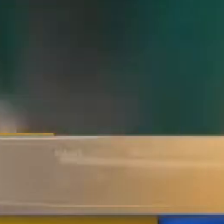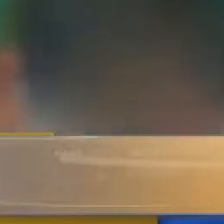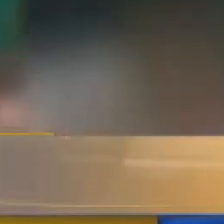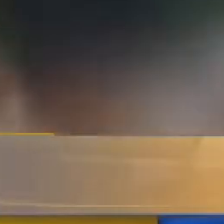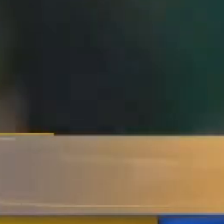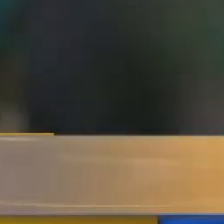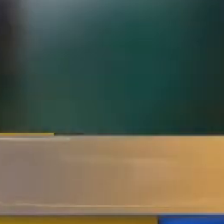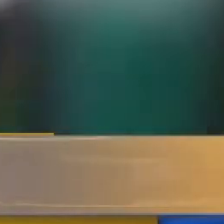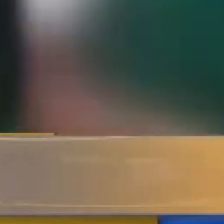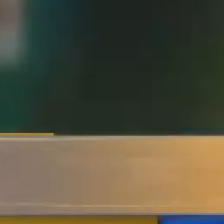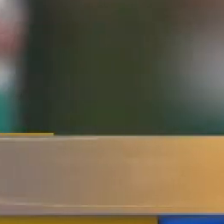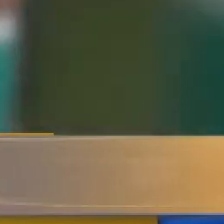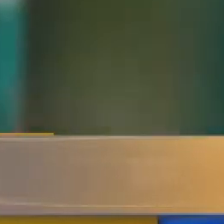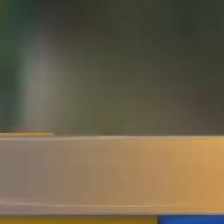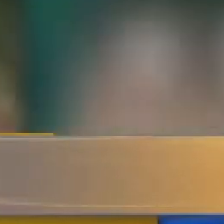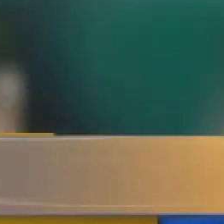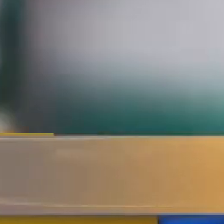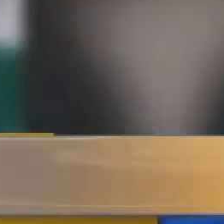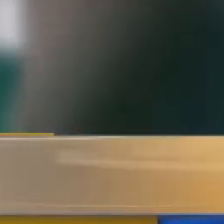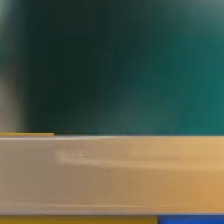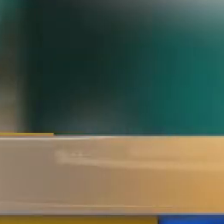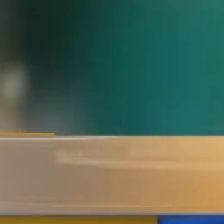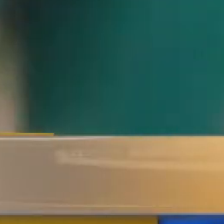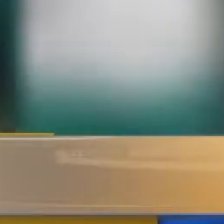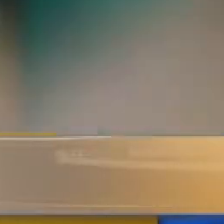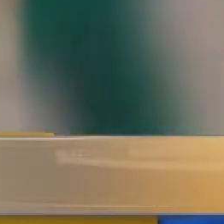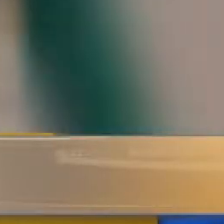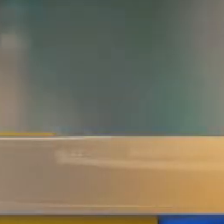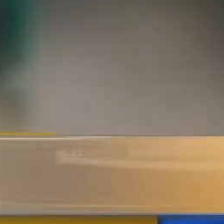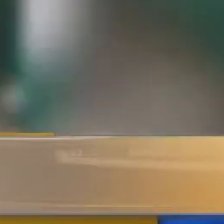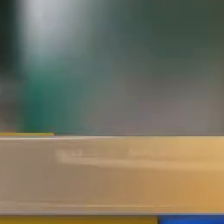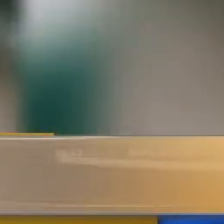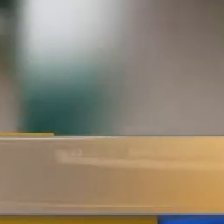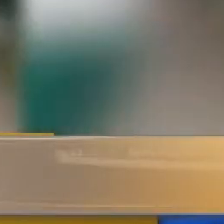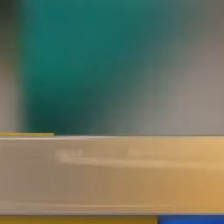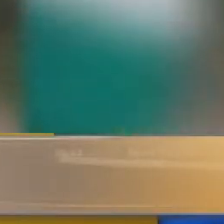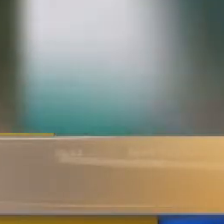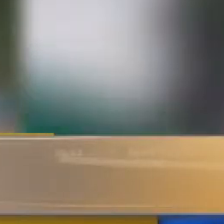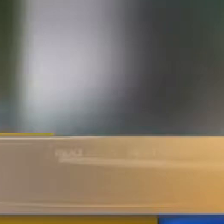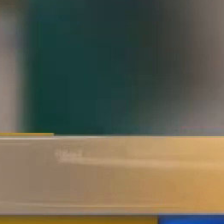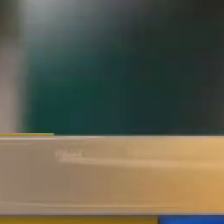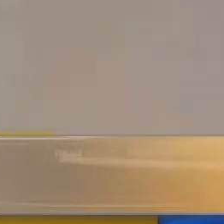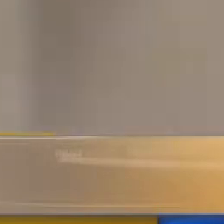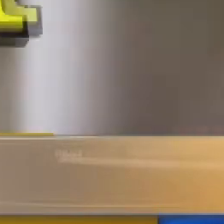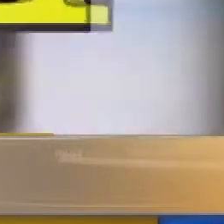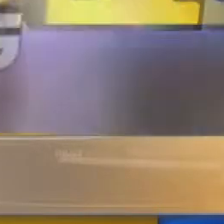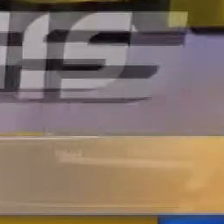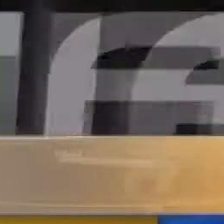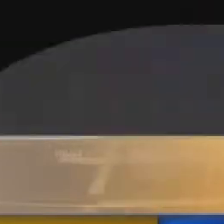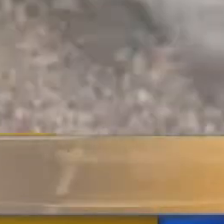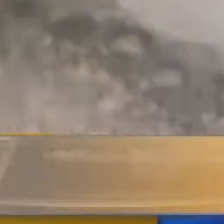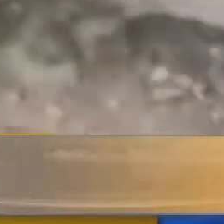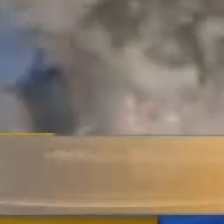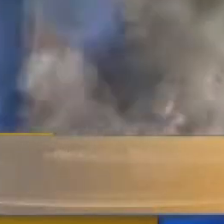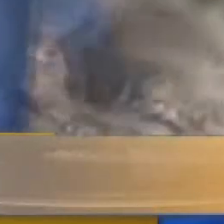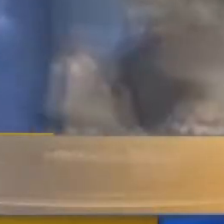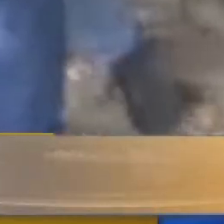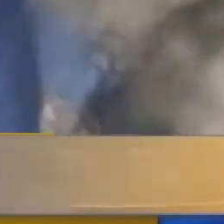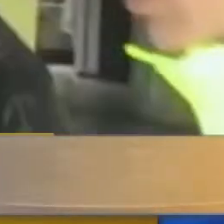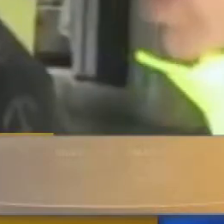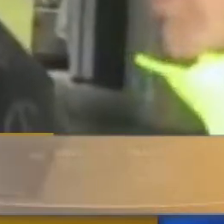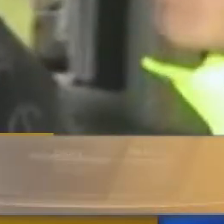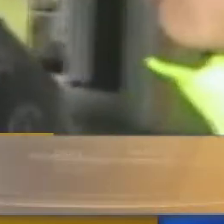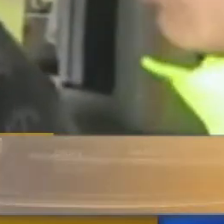se pronuncian por riña presentada entre dos estudiantes del Instituto Técnico Superior Industrial. Anuncian drásticas medidas por estos hechos. Dos